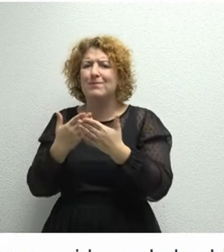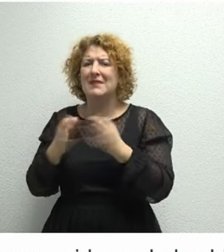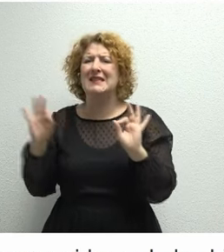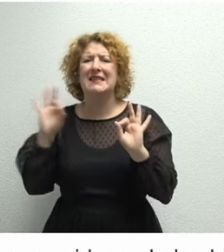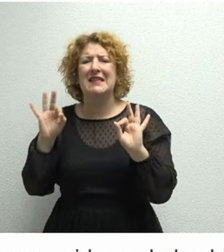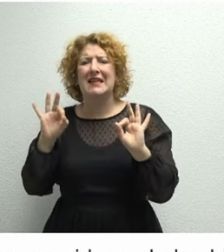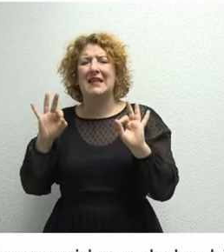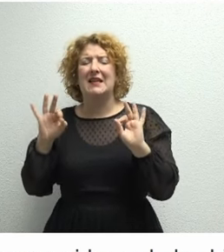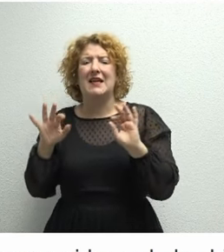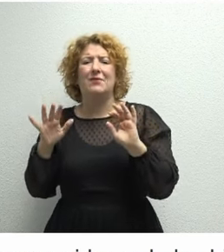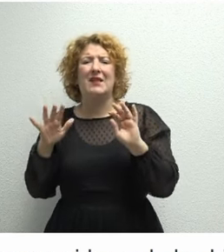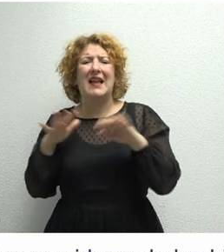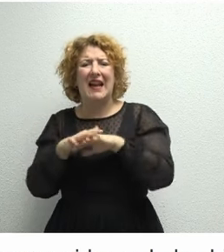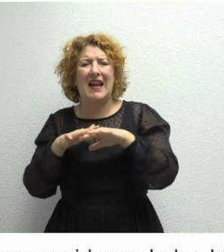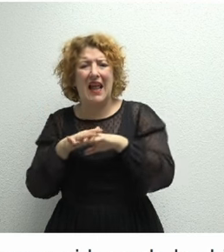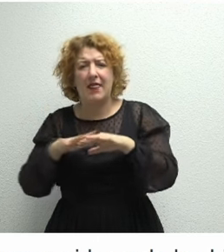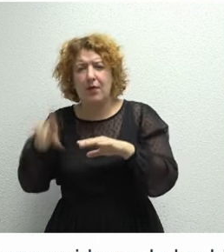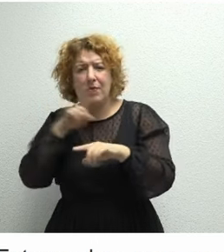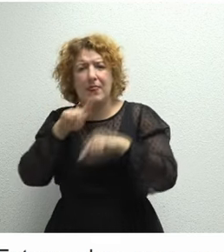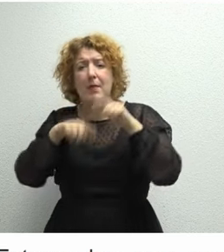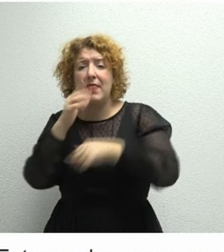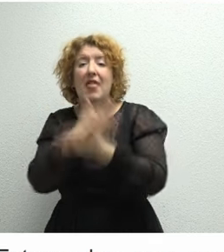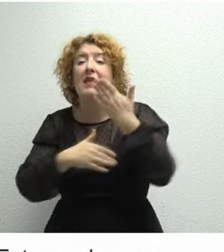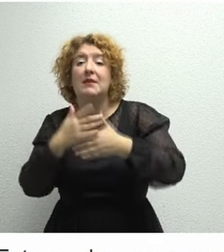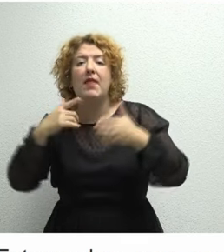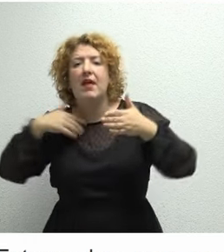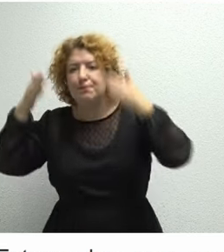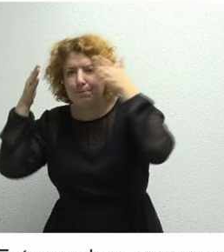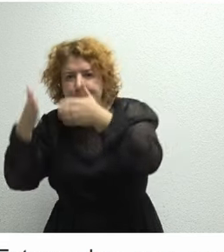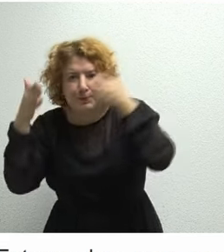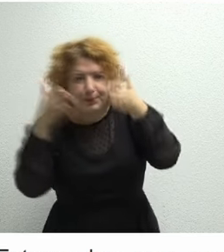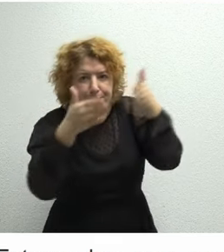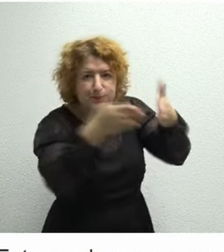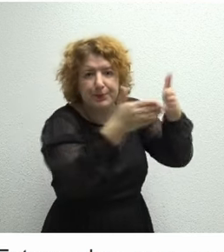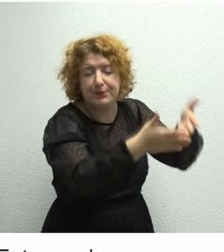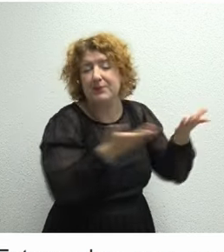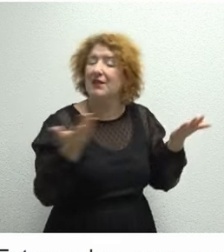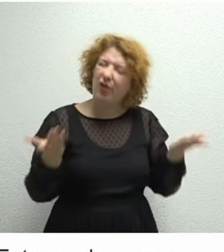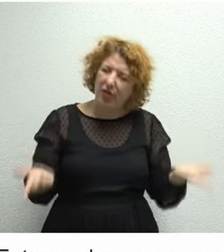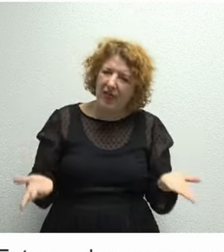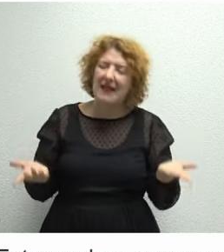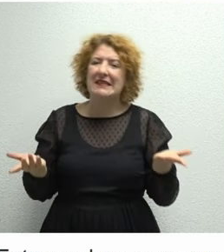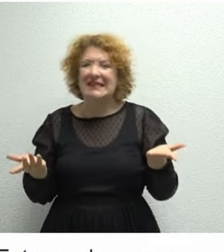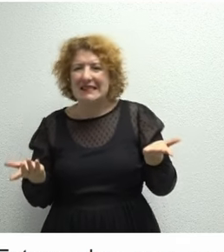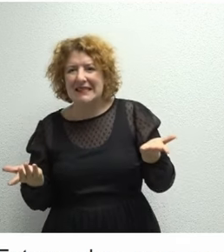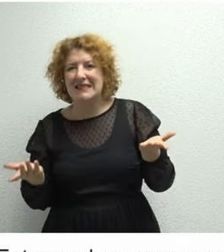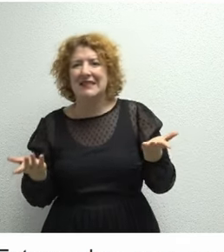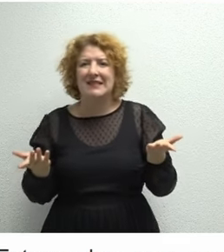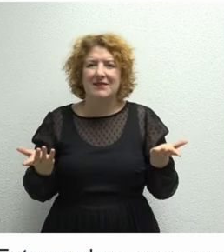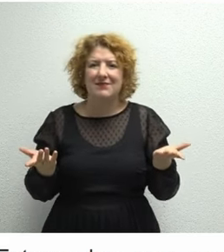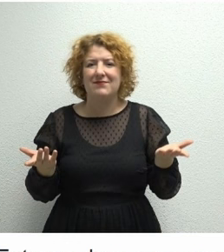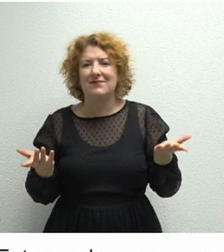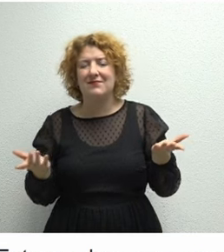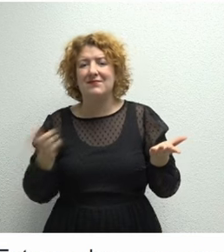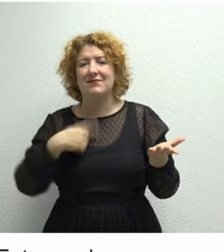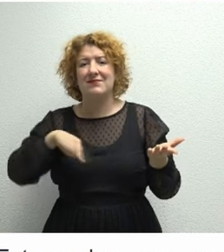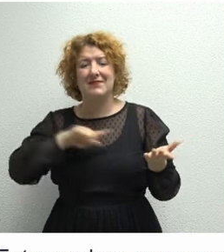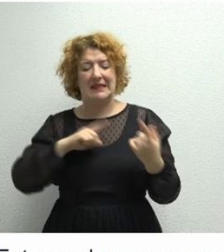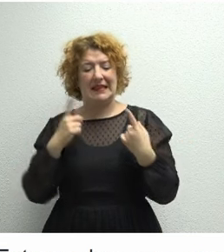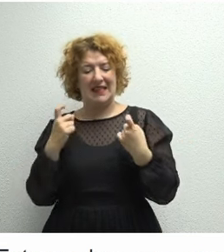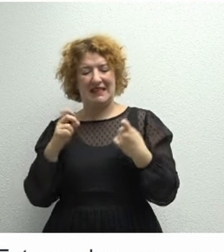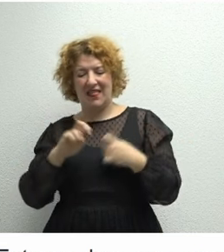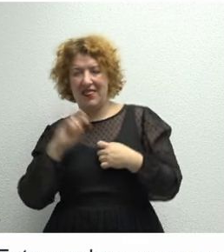muy focalizadas según la discapacidad que tenga la persona con lo cual eh Son redes que no responden a las necesidades